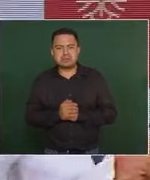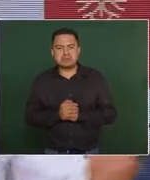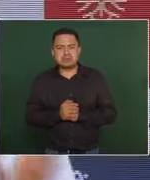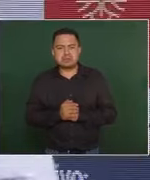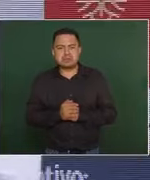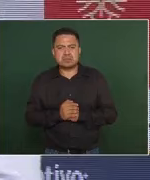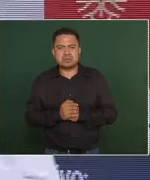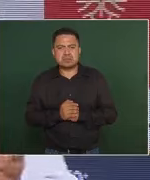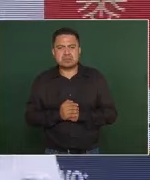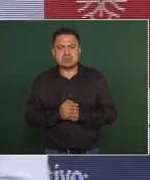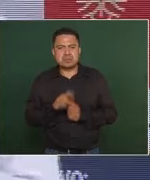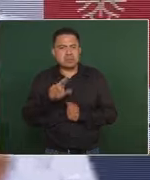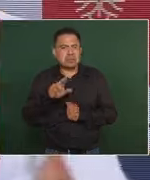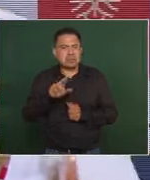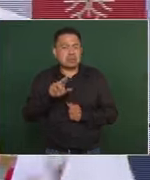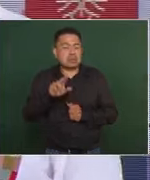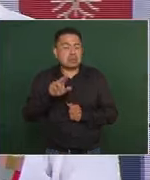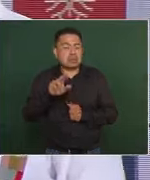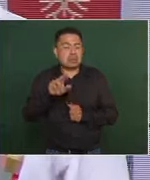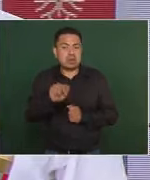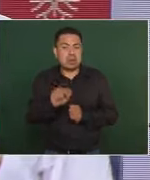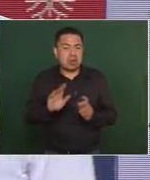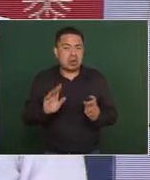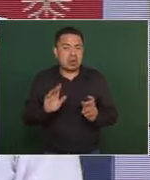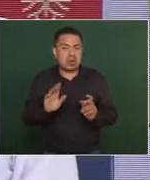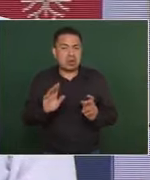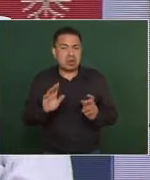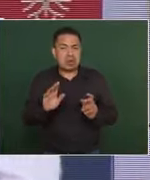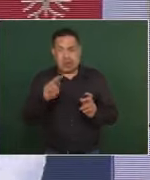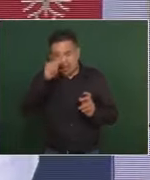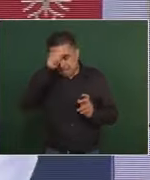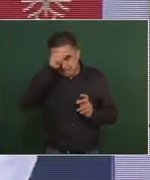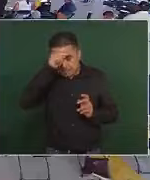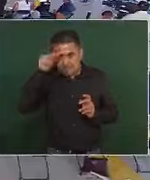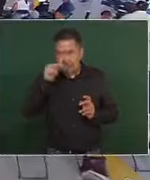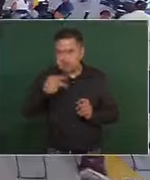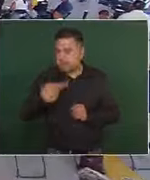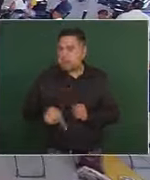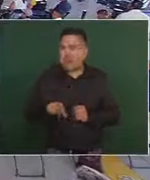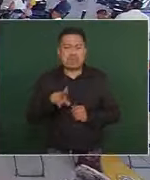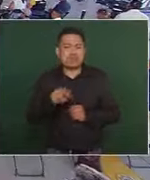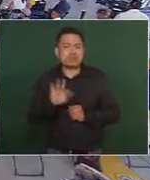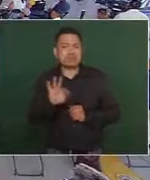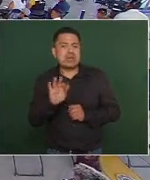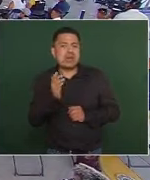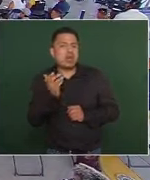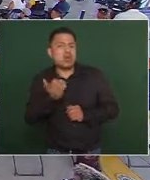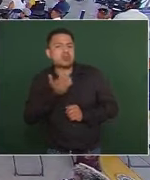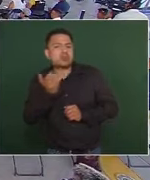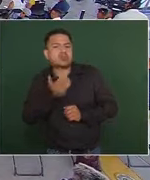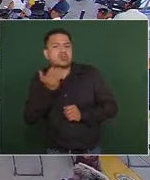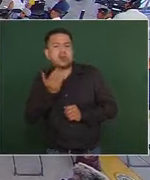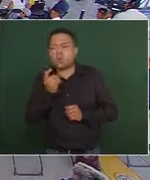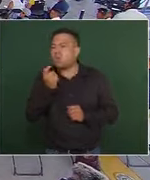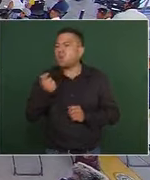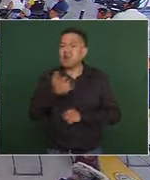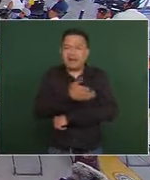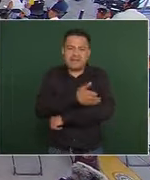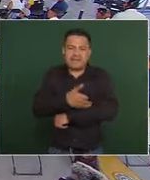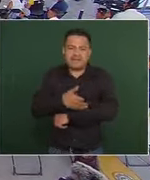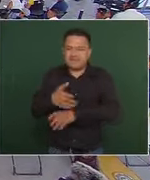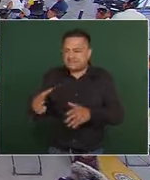no fuese en México una costumbre el que la